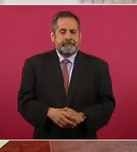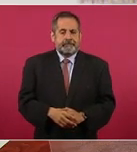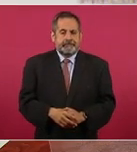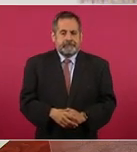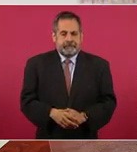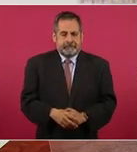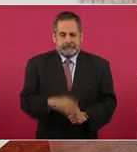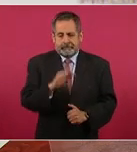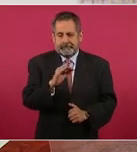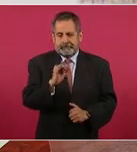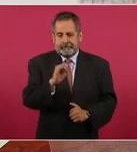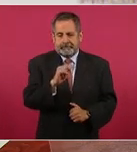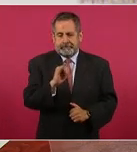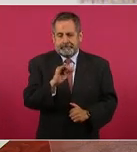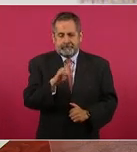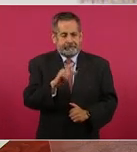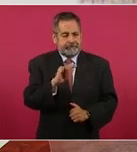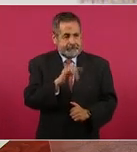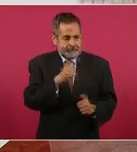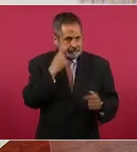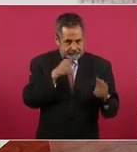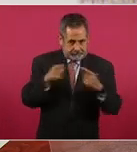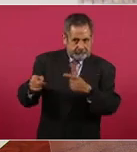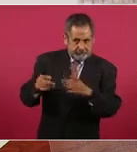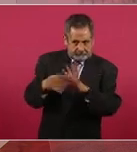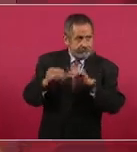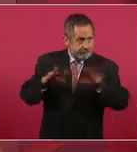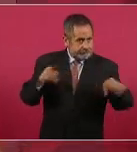El Financial Times